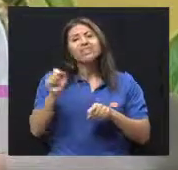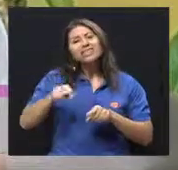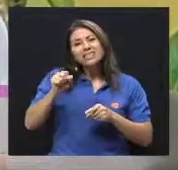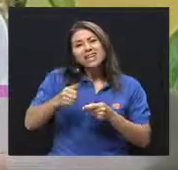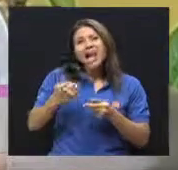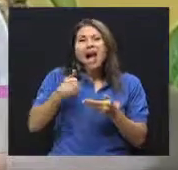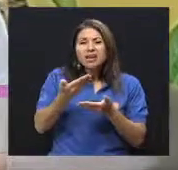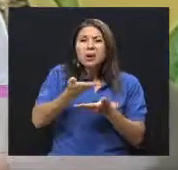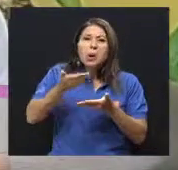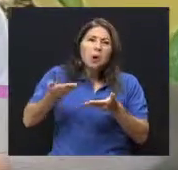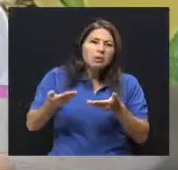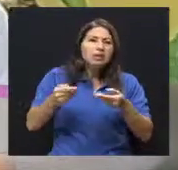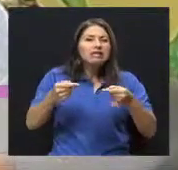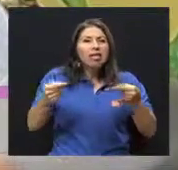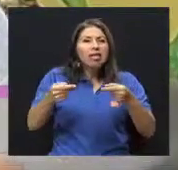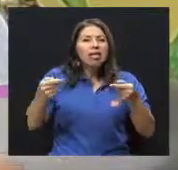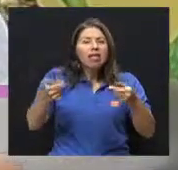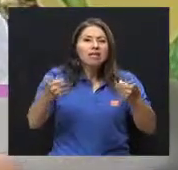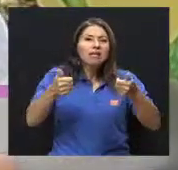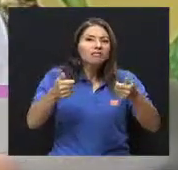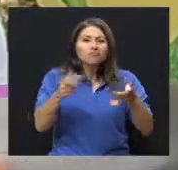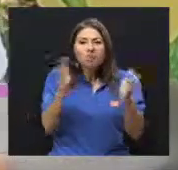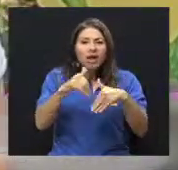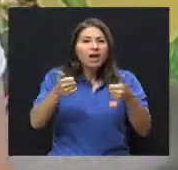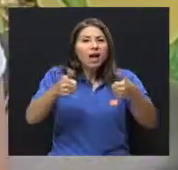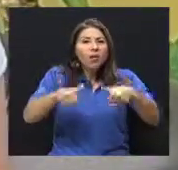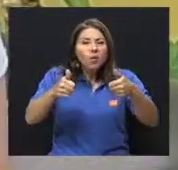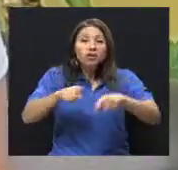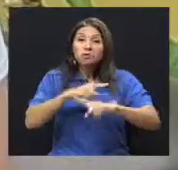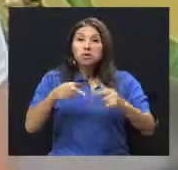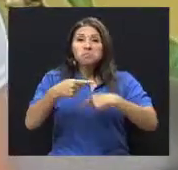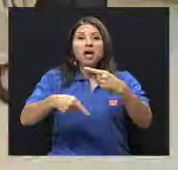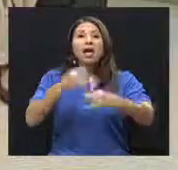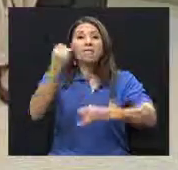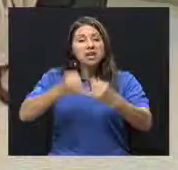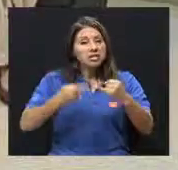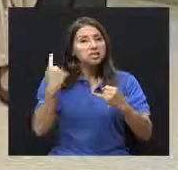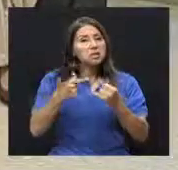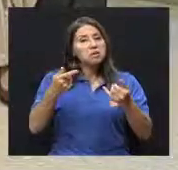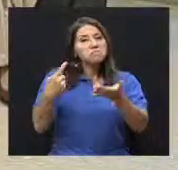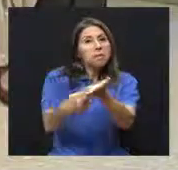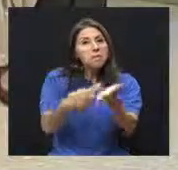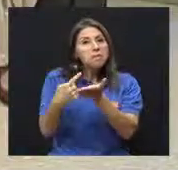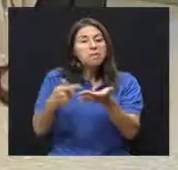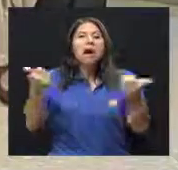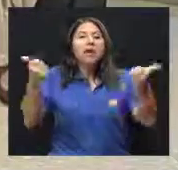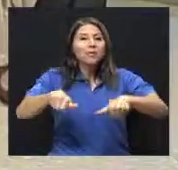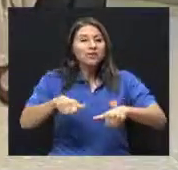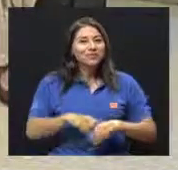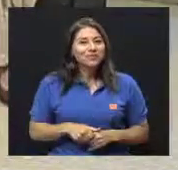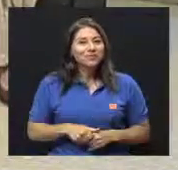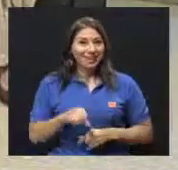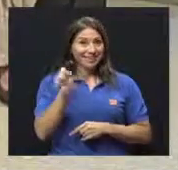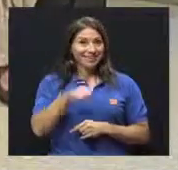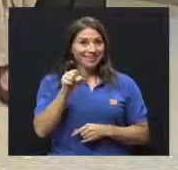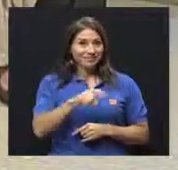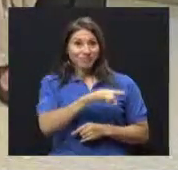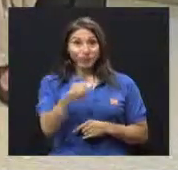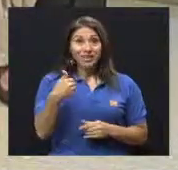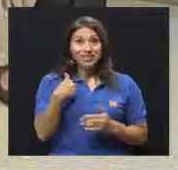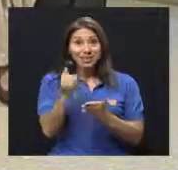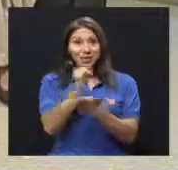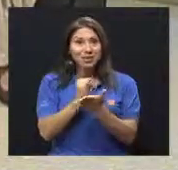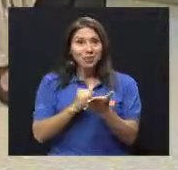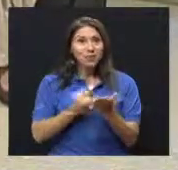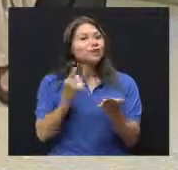pasen desacuerdos y uh-huh. cosas, al final siempre se llega a un acuerdo. Sí. Uh-huh. Y ustedes tienen por aquí unos dibujitos